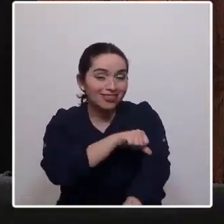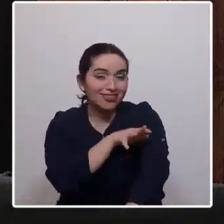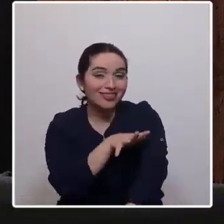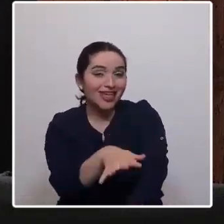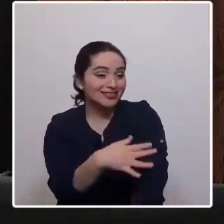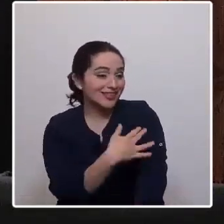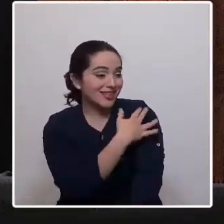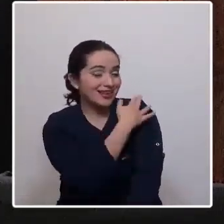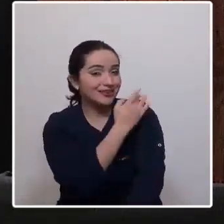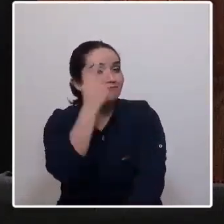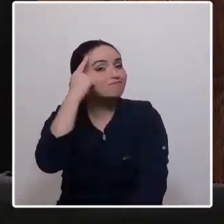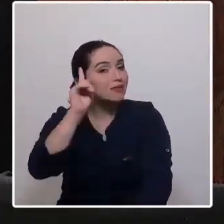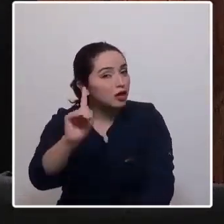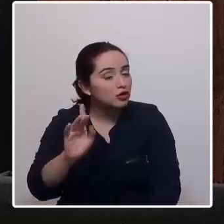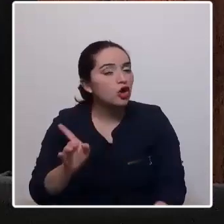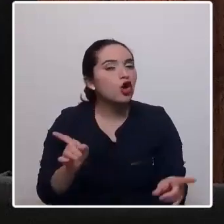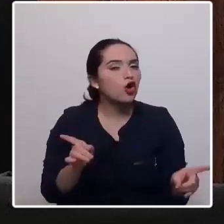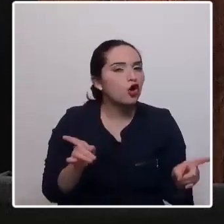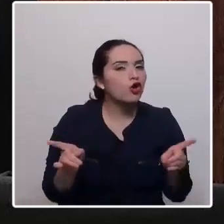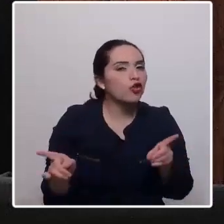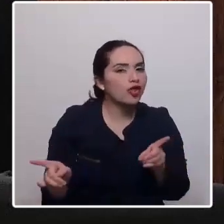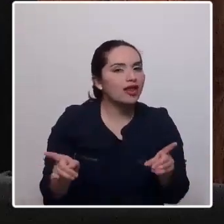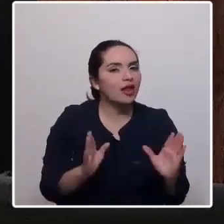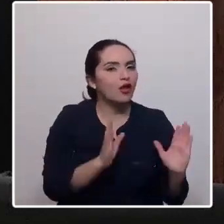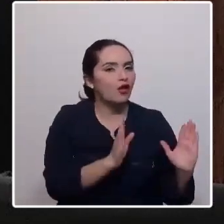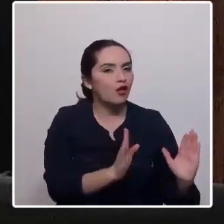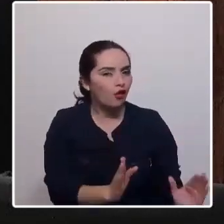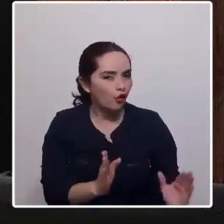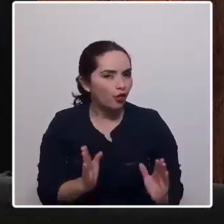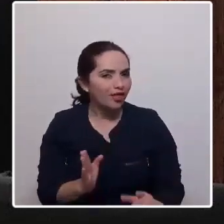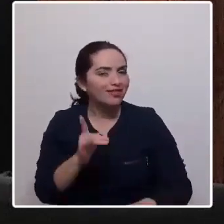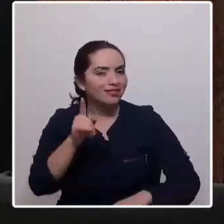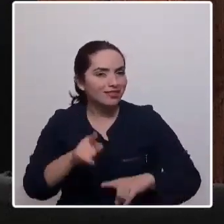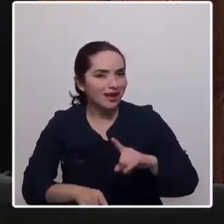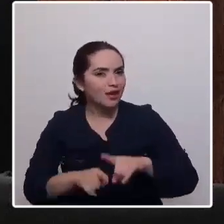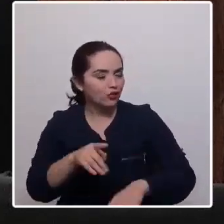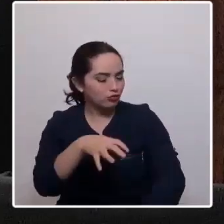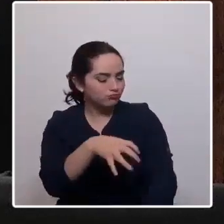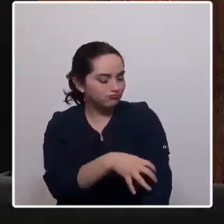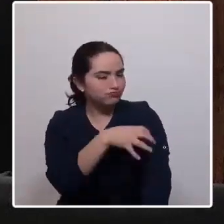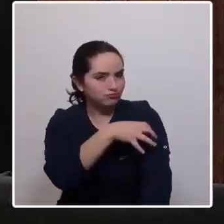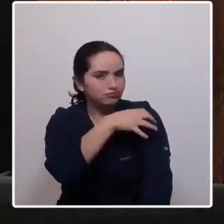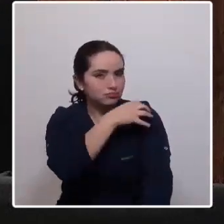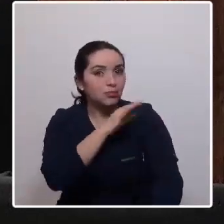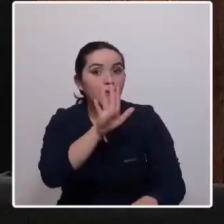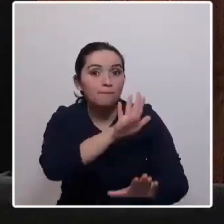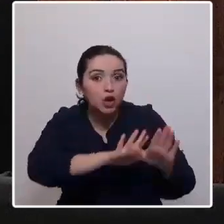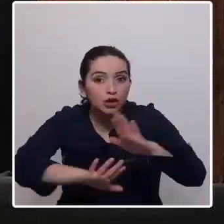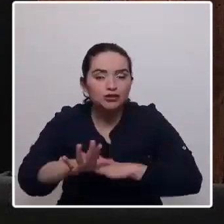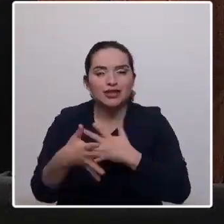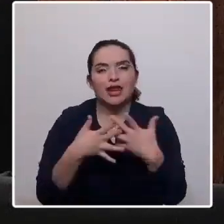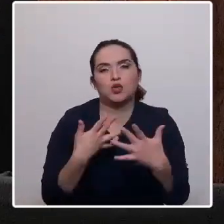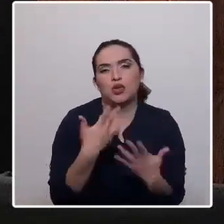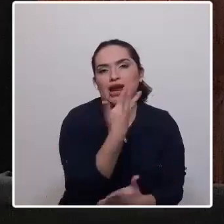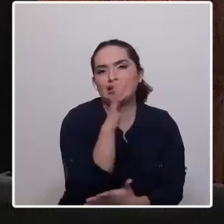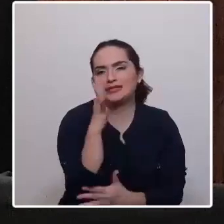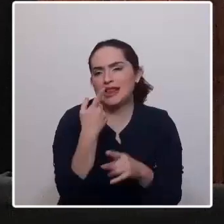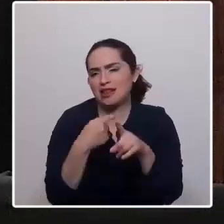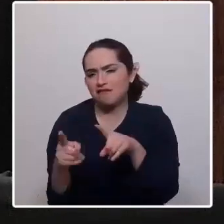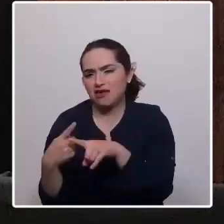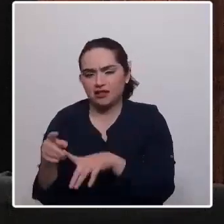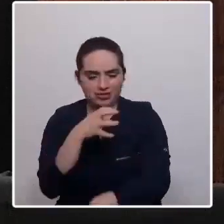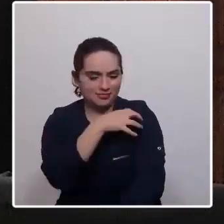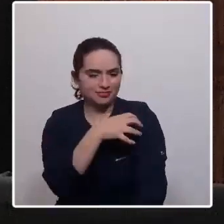pero coordinada en base a un ordenamiento territorial que proteja los ecosistemas. El nuevo